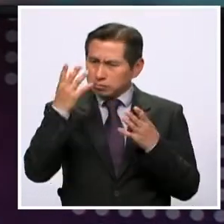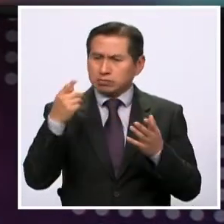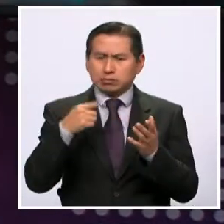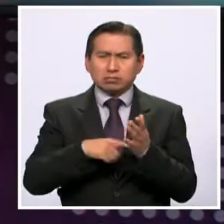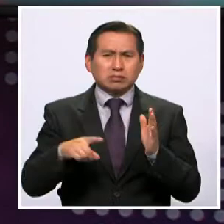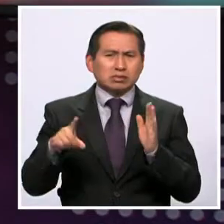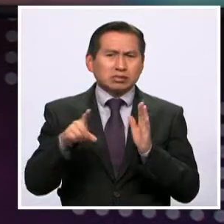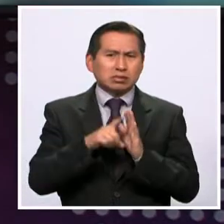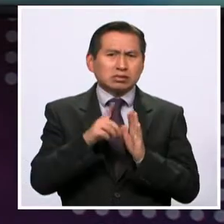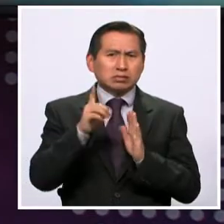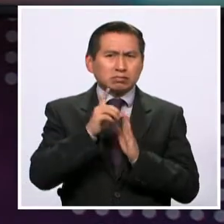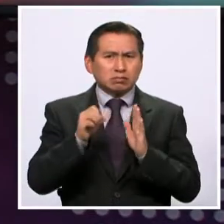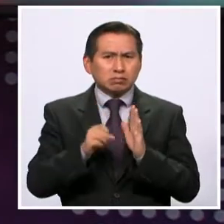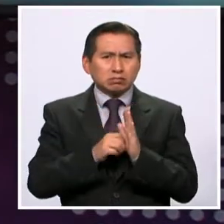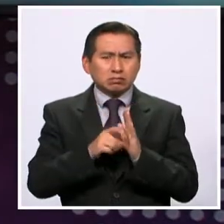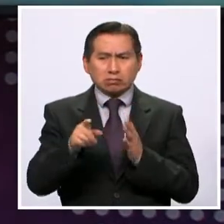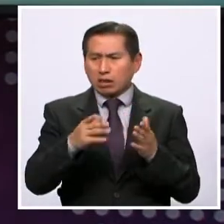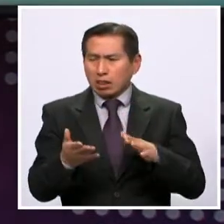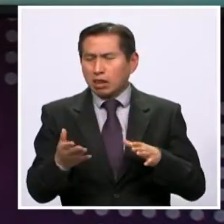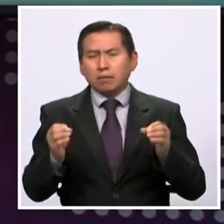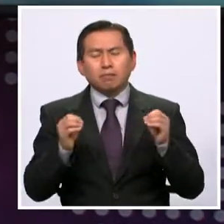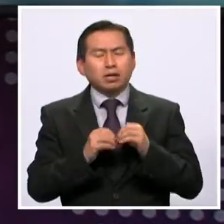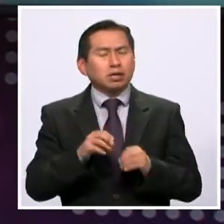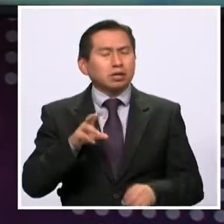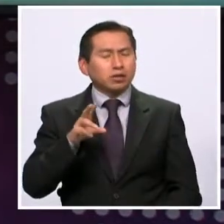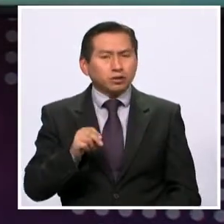normativas, para no perder más vidas